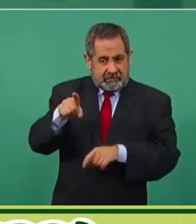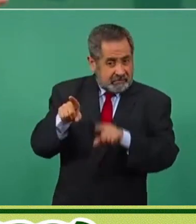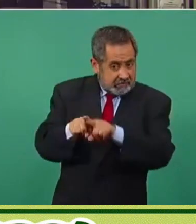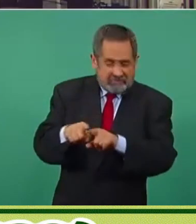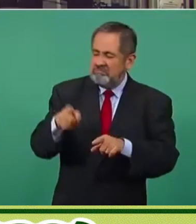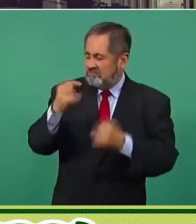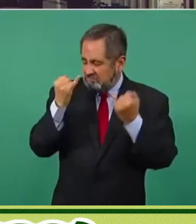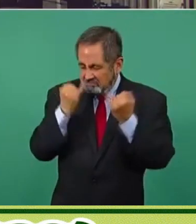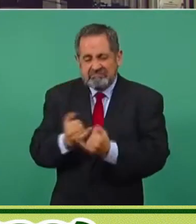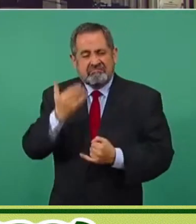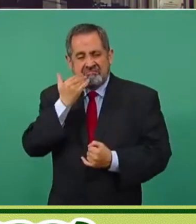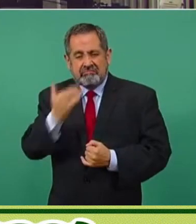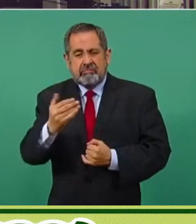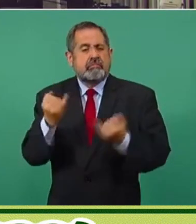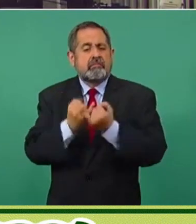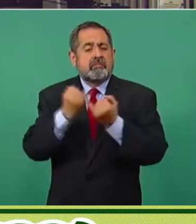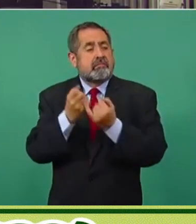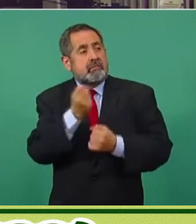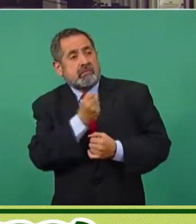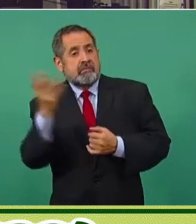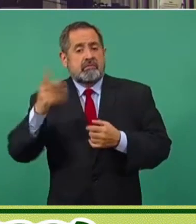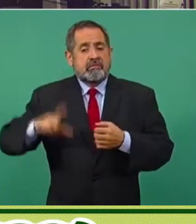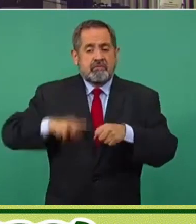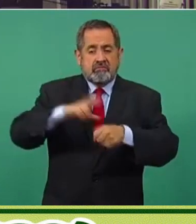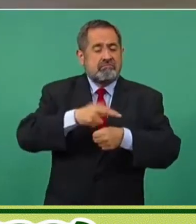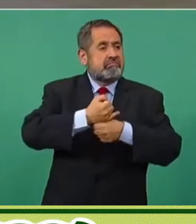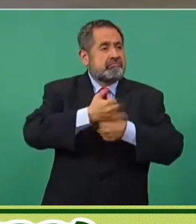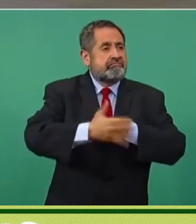Y así muchos gobernadores ya están actuando